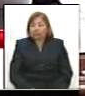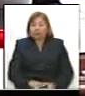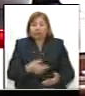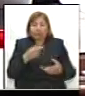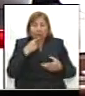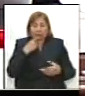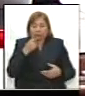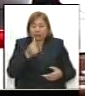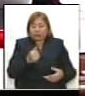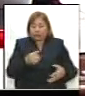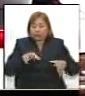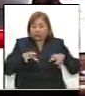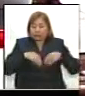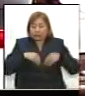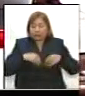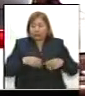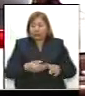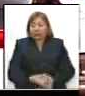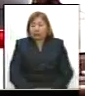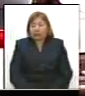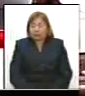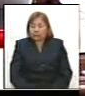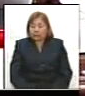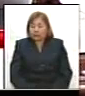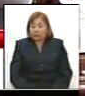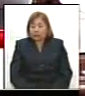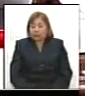ha sido aprobado.